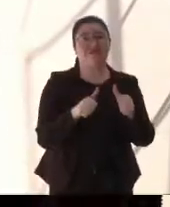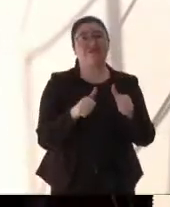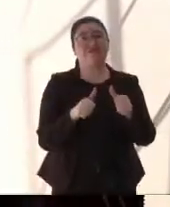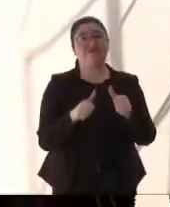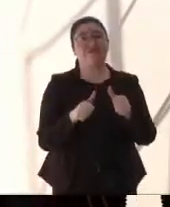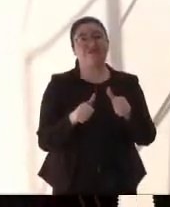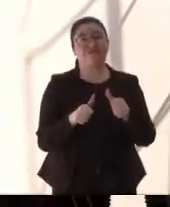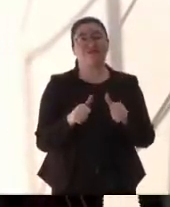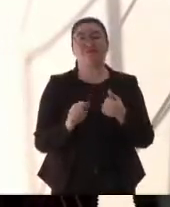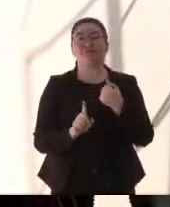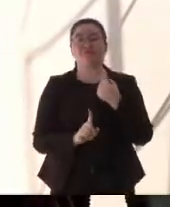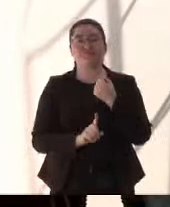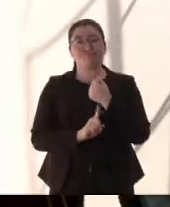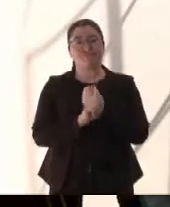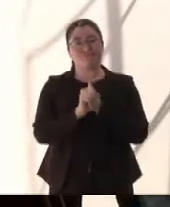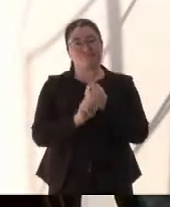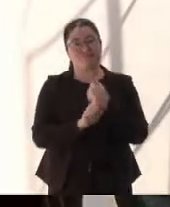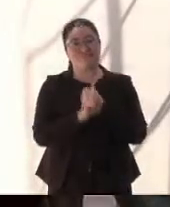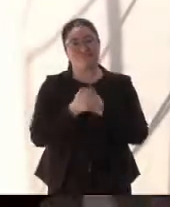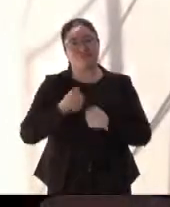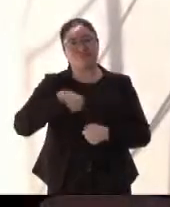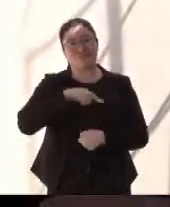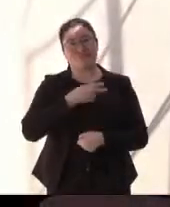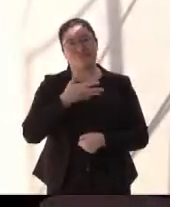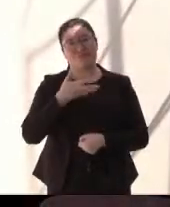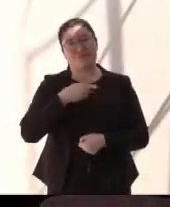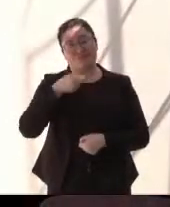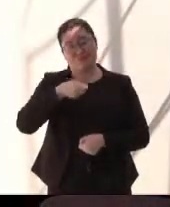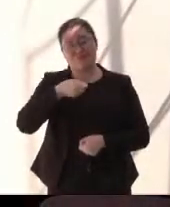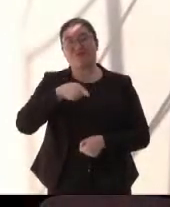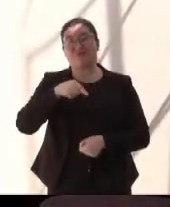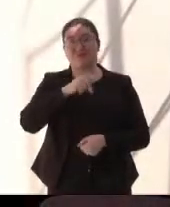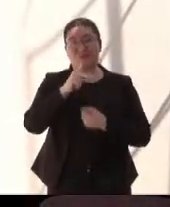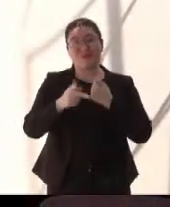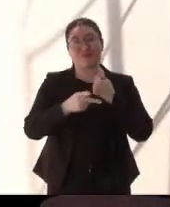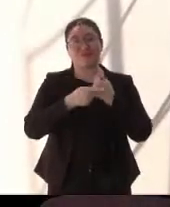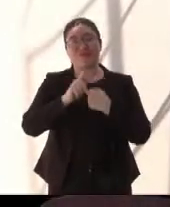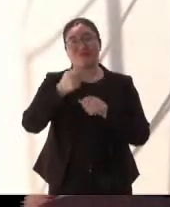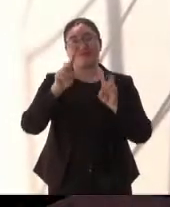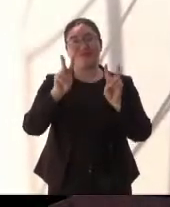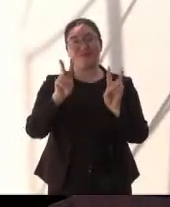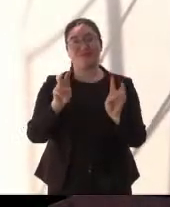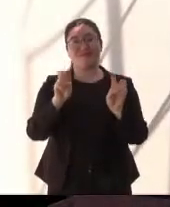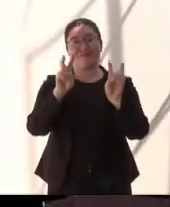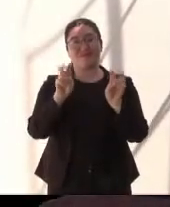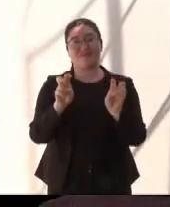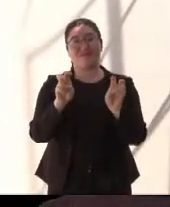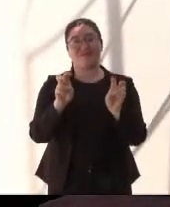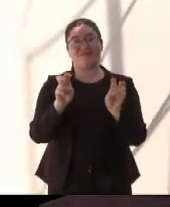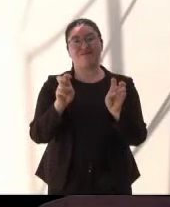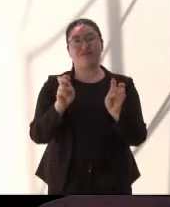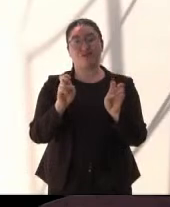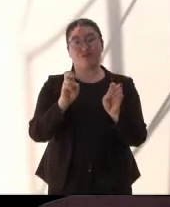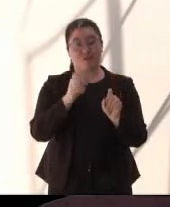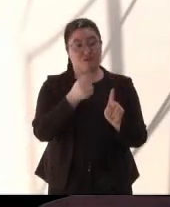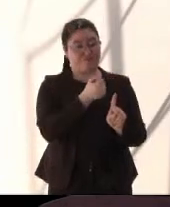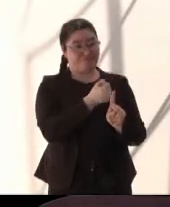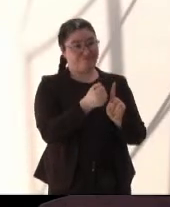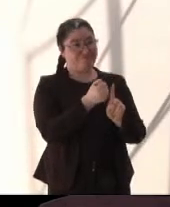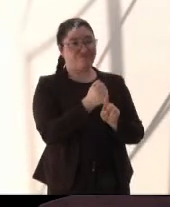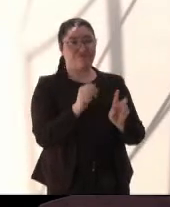los problemas que enfrentamos en el país sobre el tema de violencia hacia las